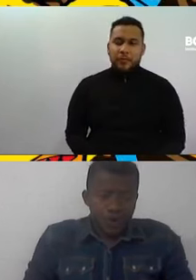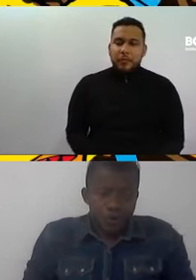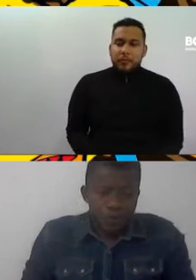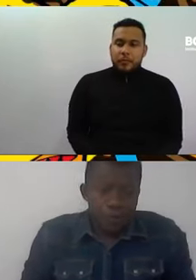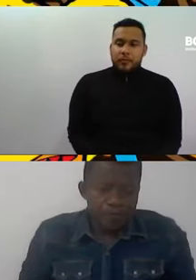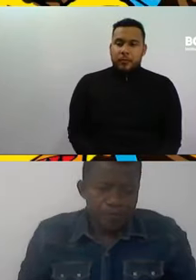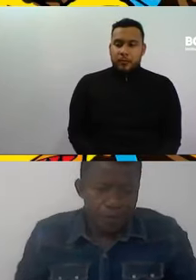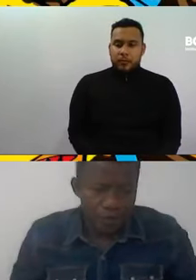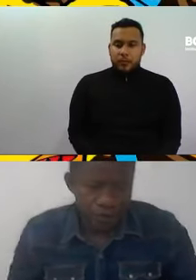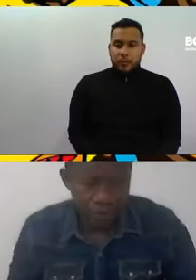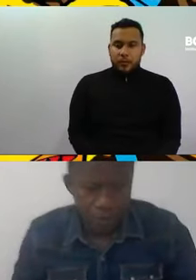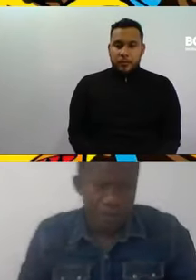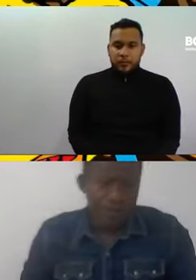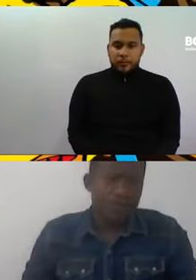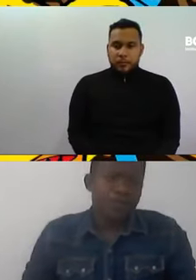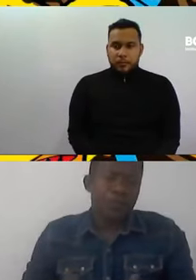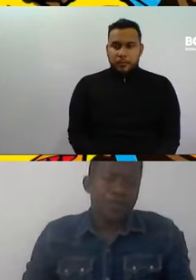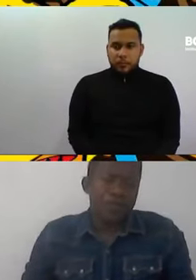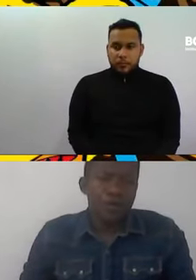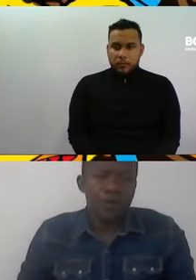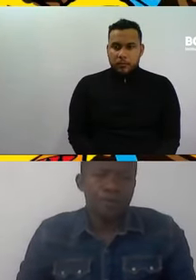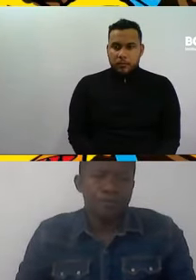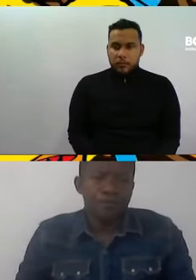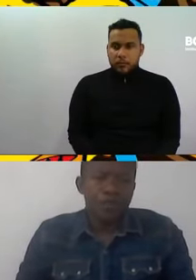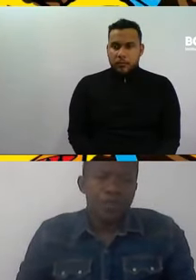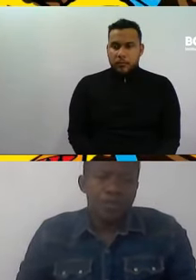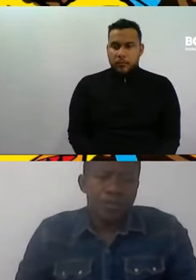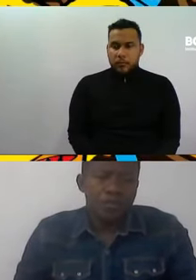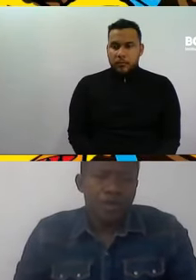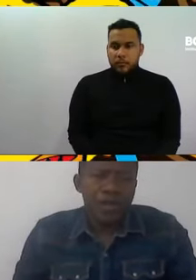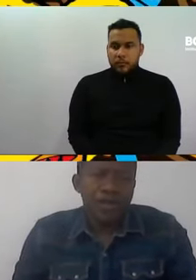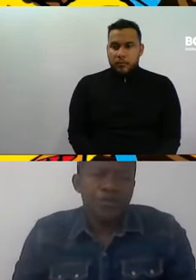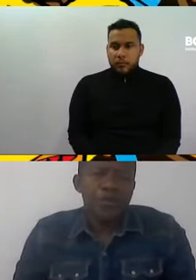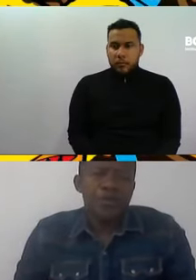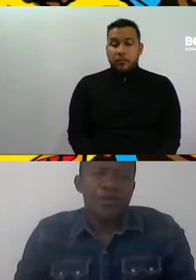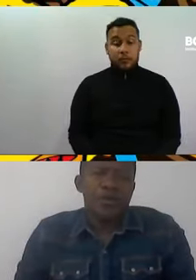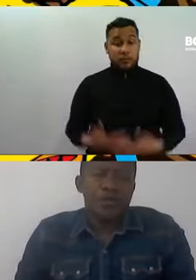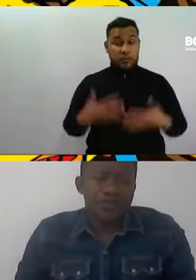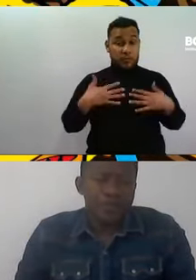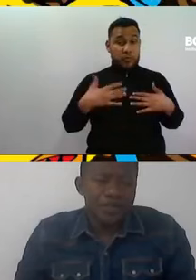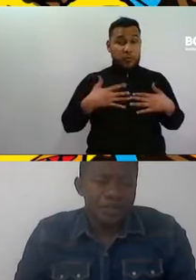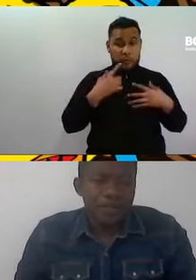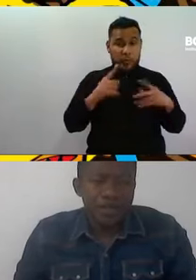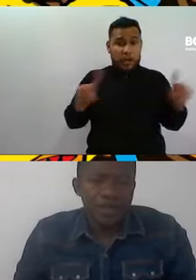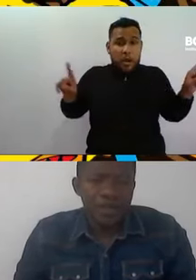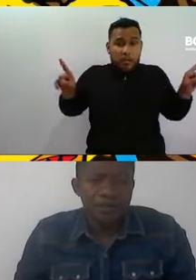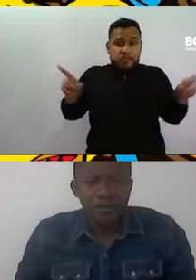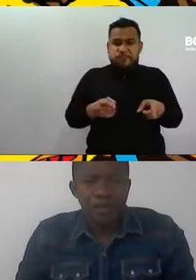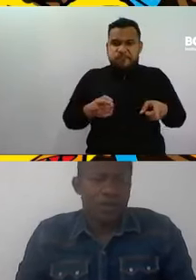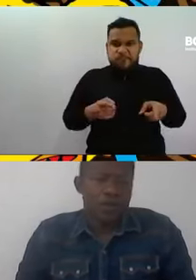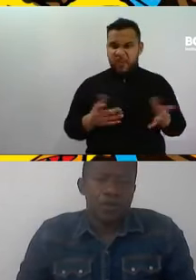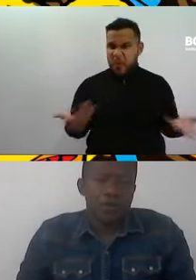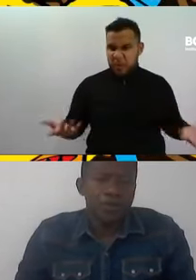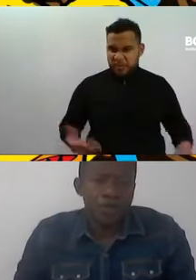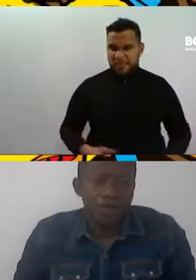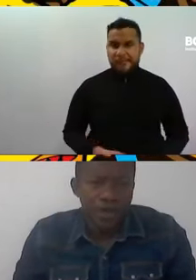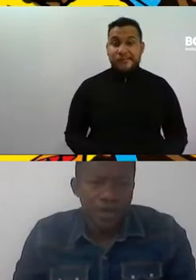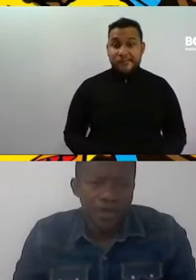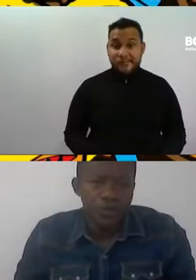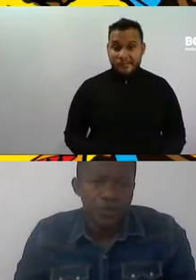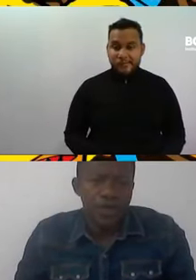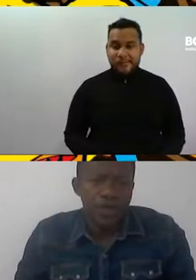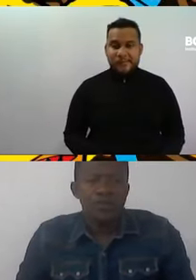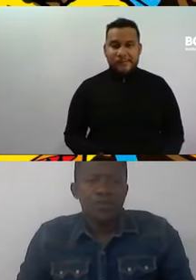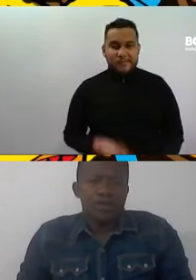Bueno, las manifestaciones. Voy a resumirlo de la siguiente manera. Cuando hablamos de